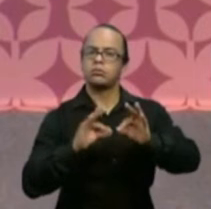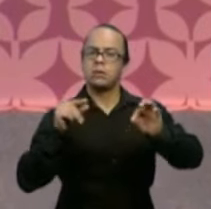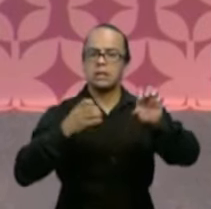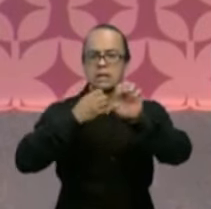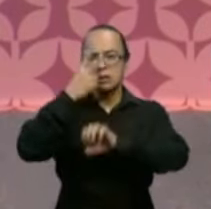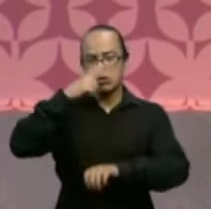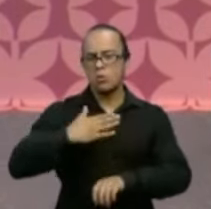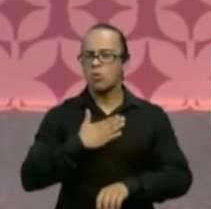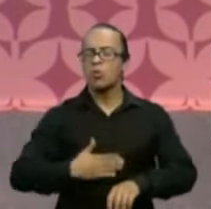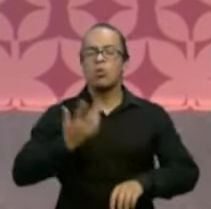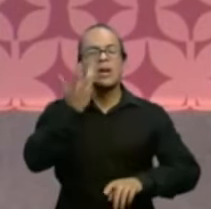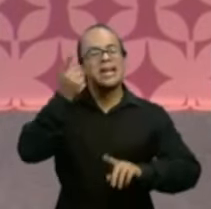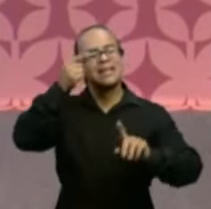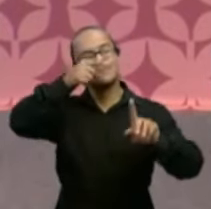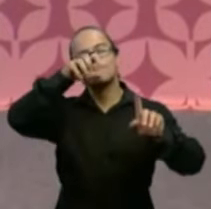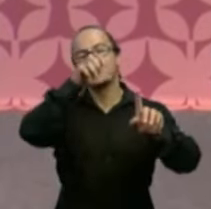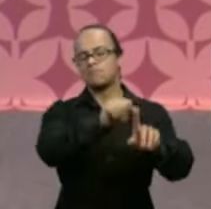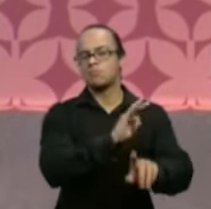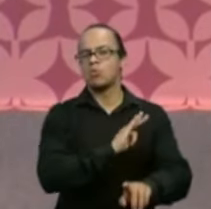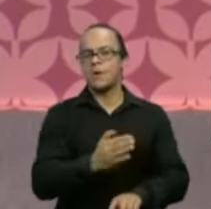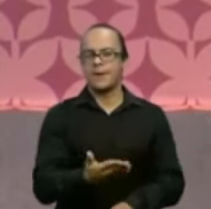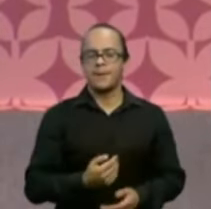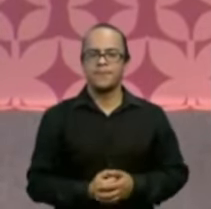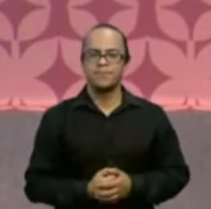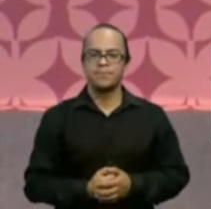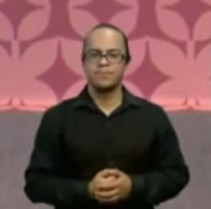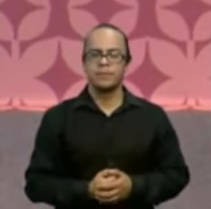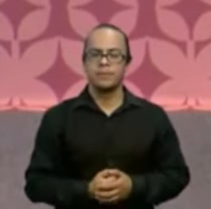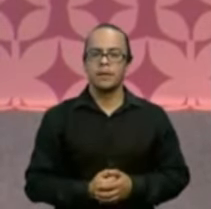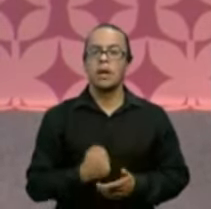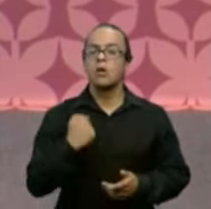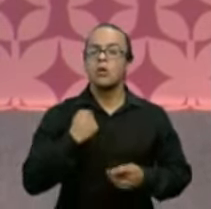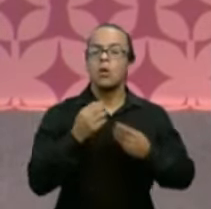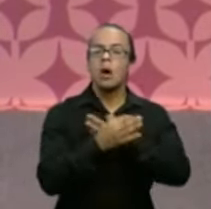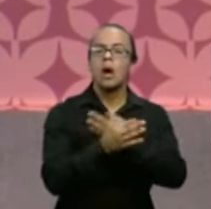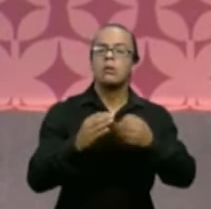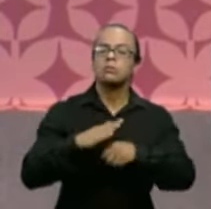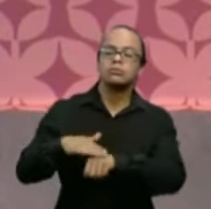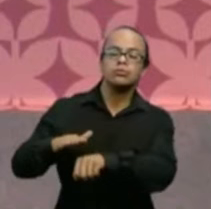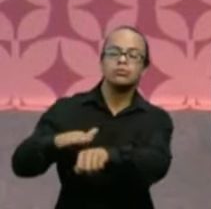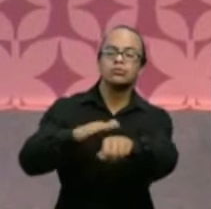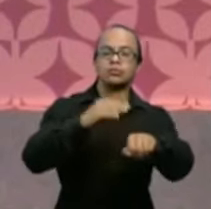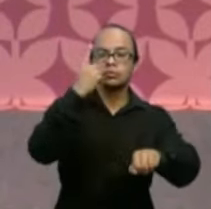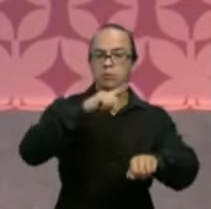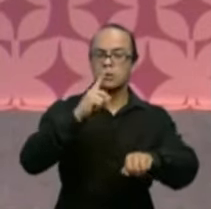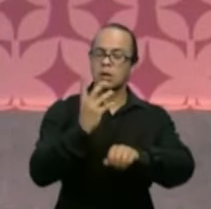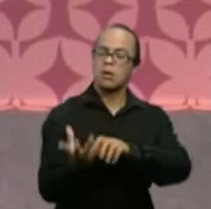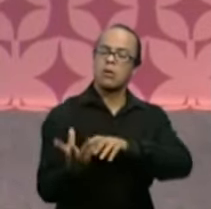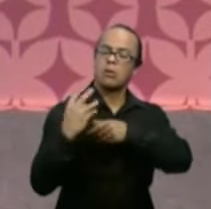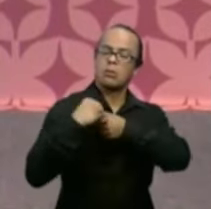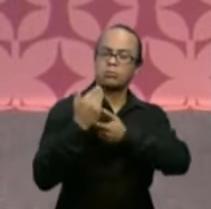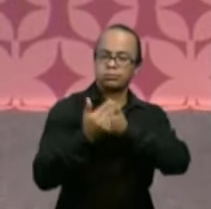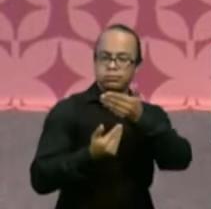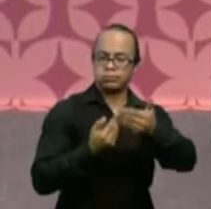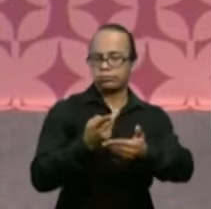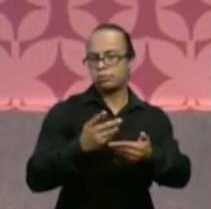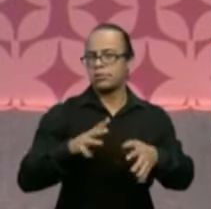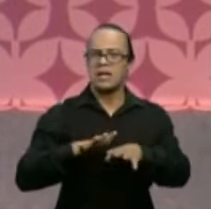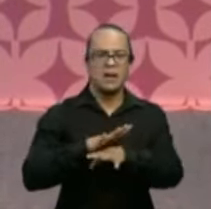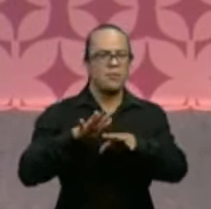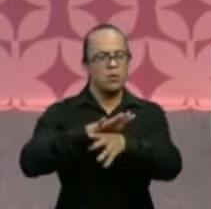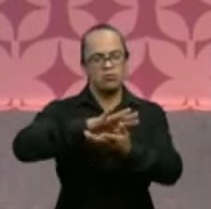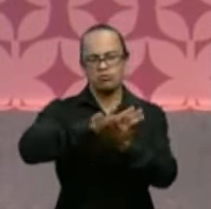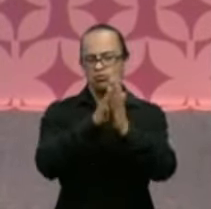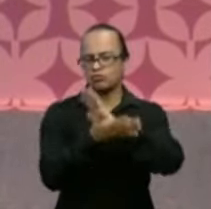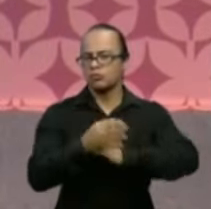todos anhelamos y soñamos. Los voy a convocar a hacer suya esta transformación e implementar y